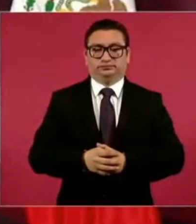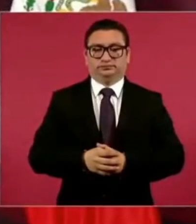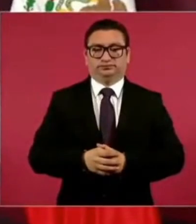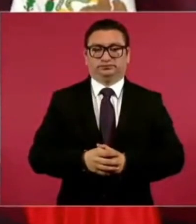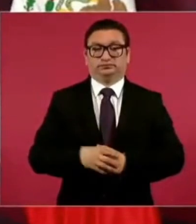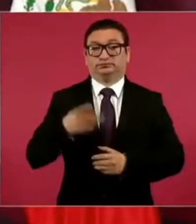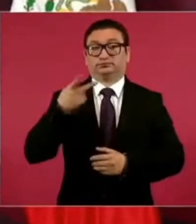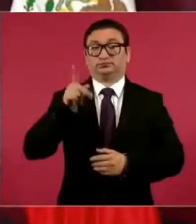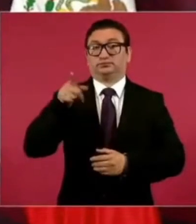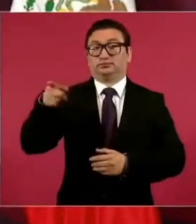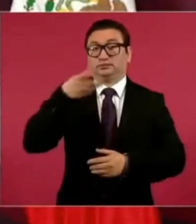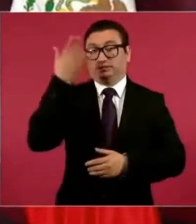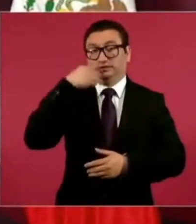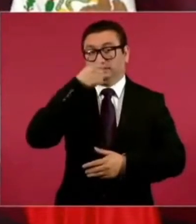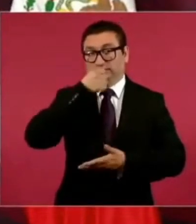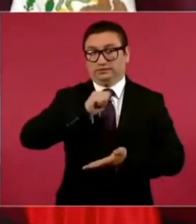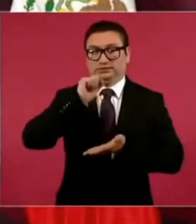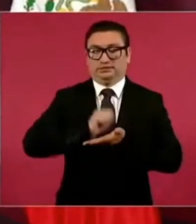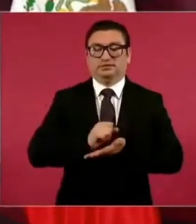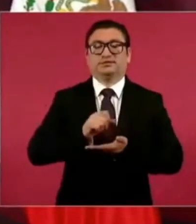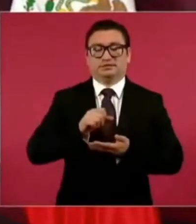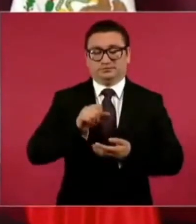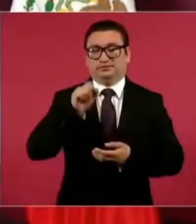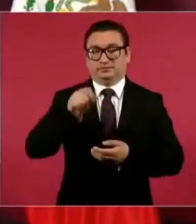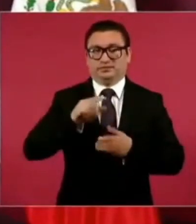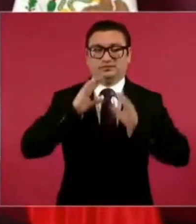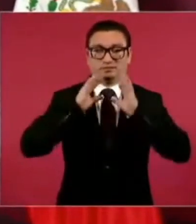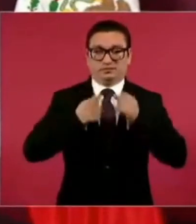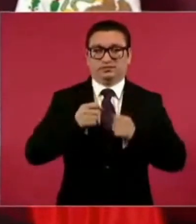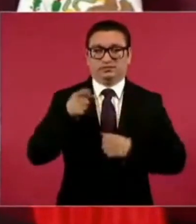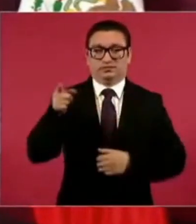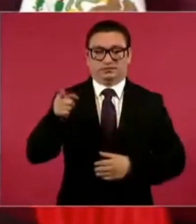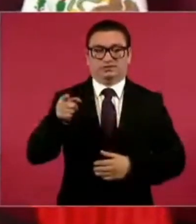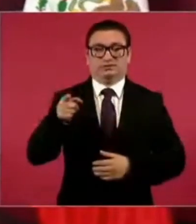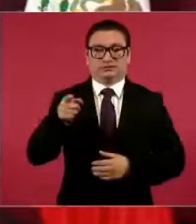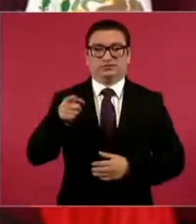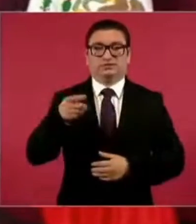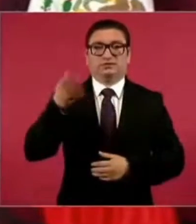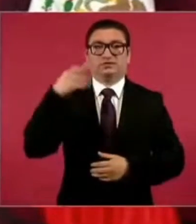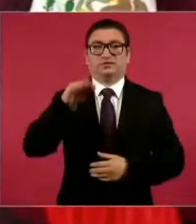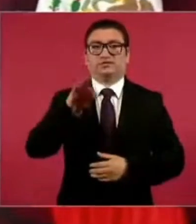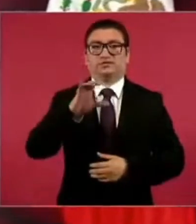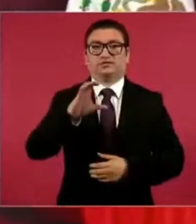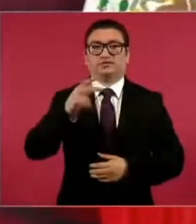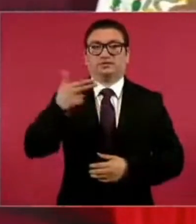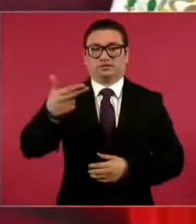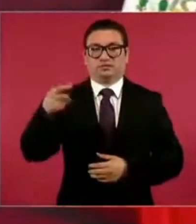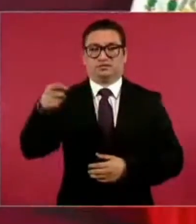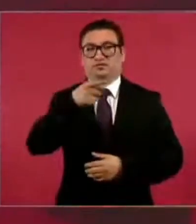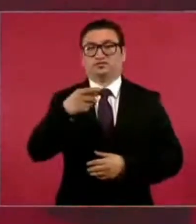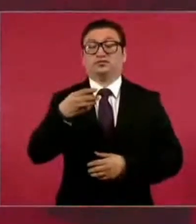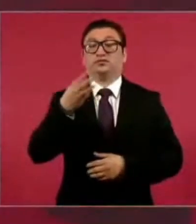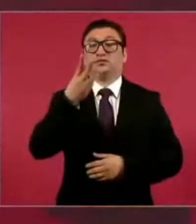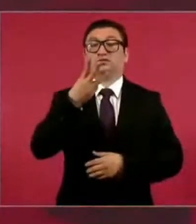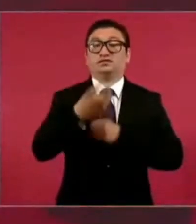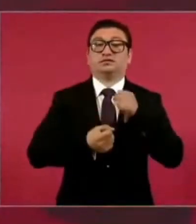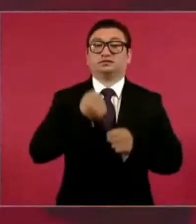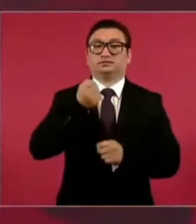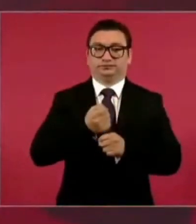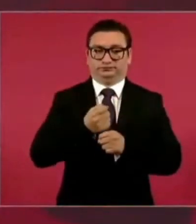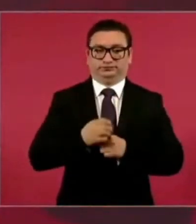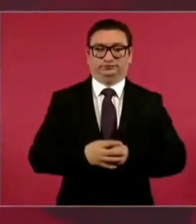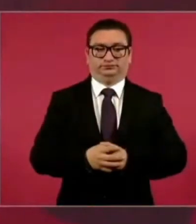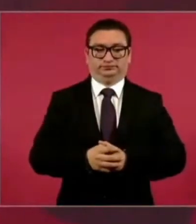pero él era secretario de Hacienda de Calderón 3 años,